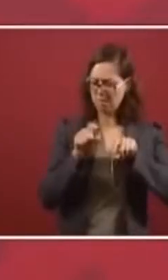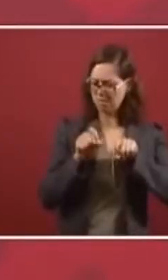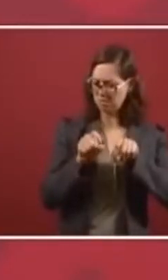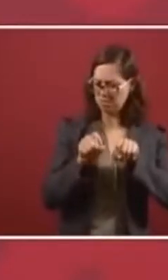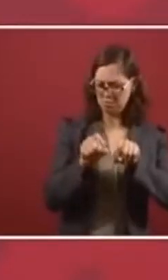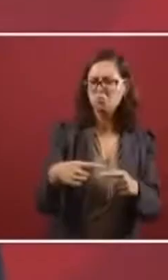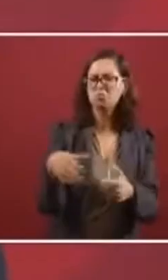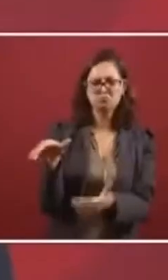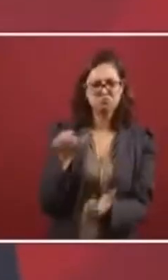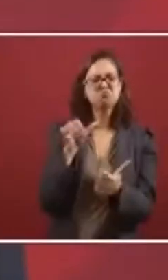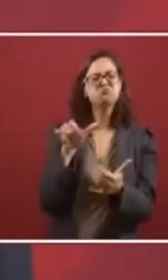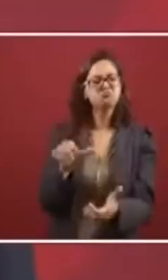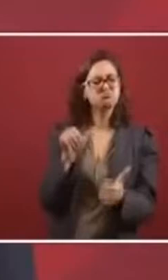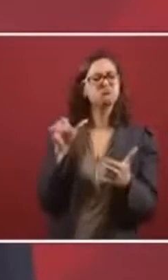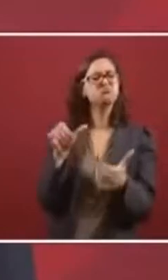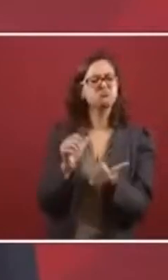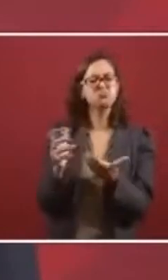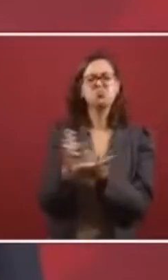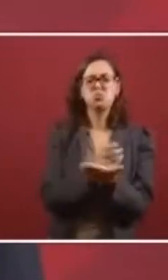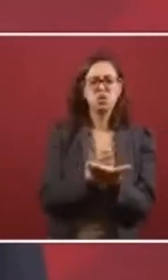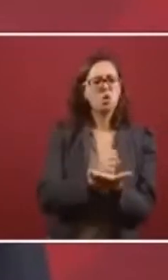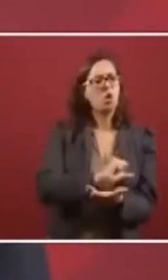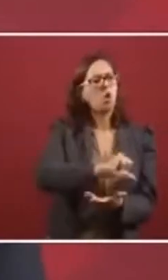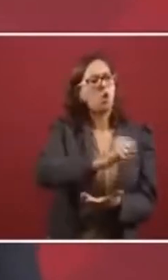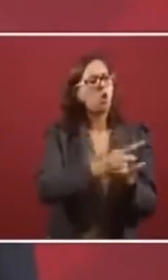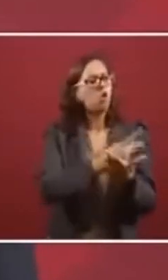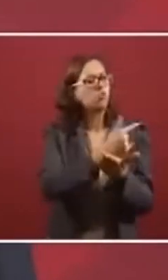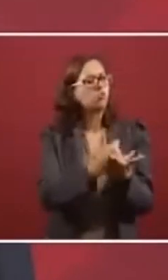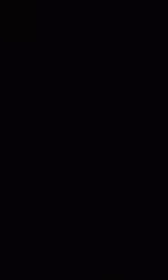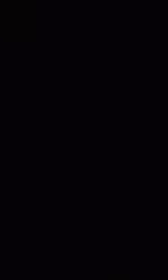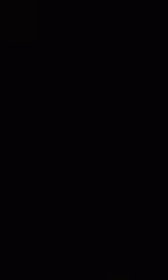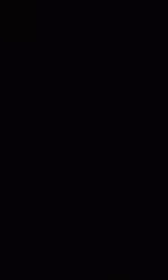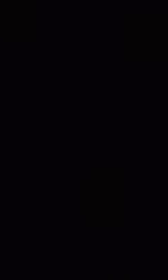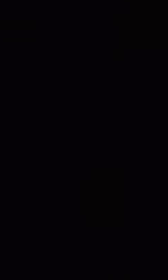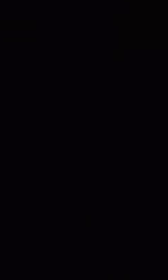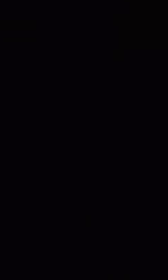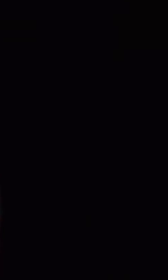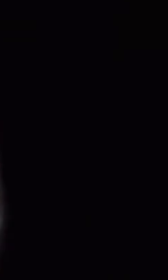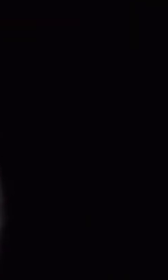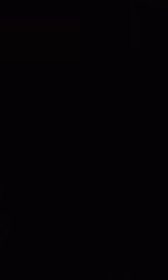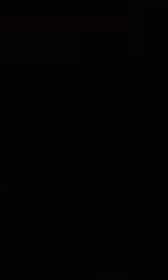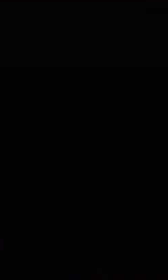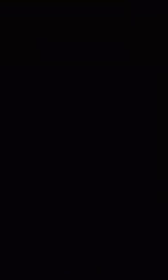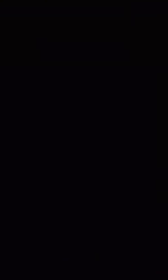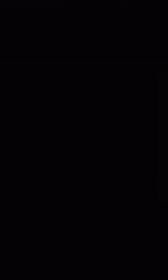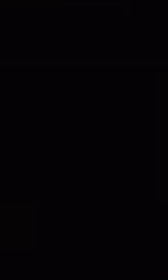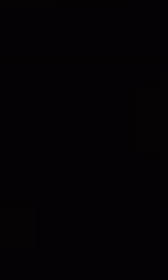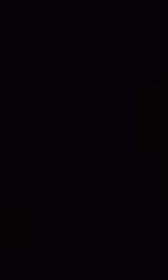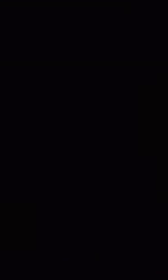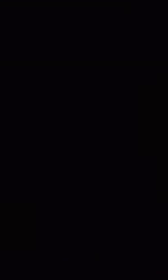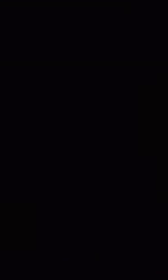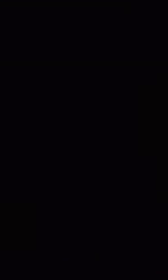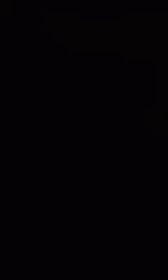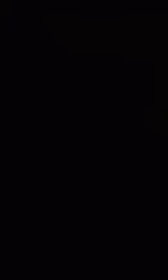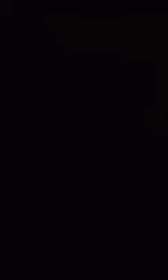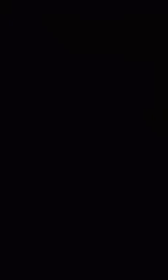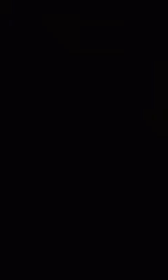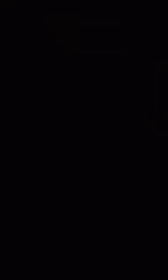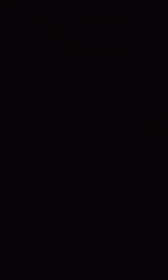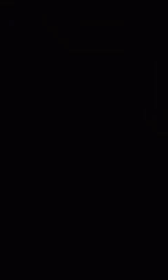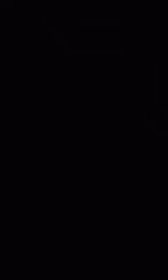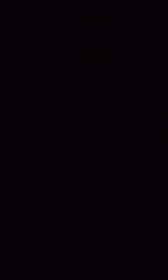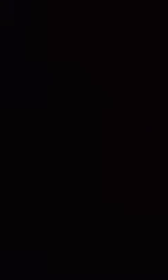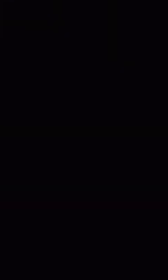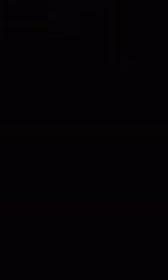Instituto Nacional de Nutrición para análisis clínicos, monitoreo y tratamiento. Tras una semana con síntomas menores, su hijo, Carlos Slim Domit,